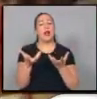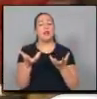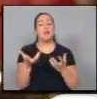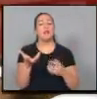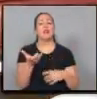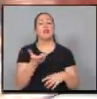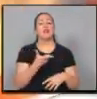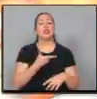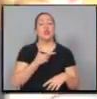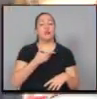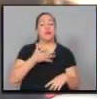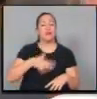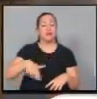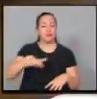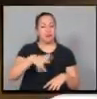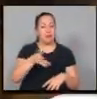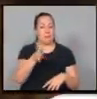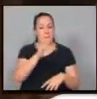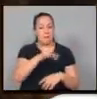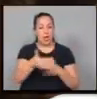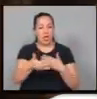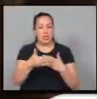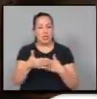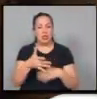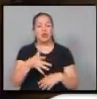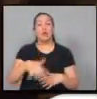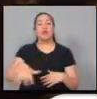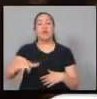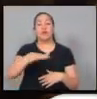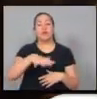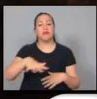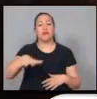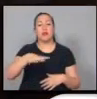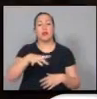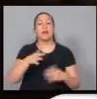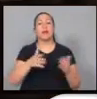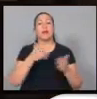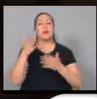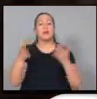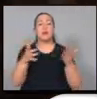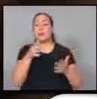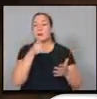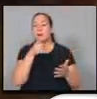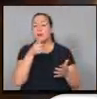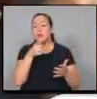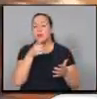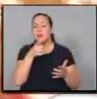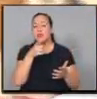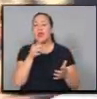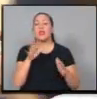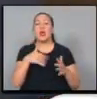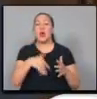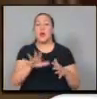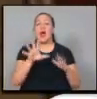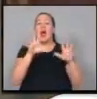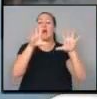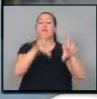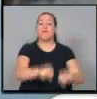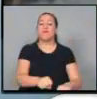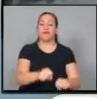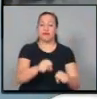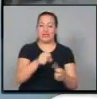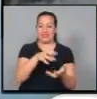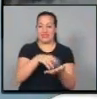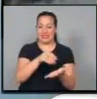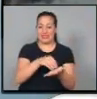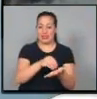en Merlo, muy cerca de acá, en un predio donde vecinos aparentemente estaban por tomar ese terreno. Y